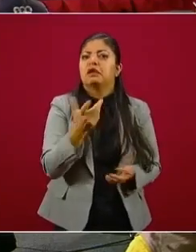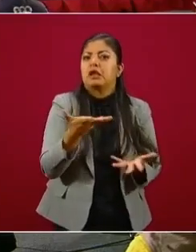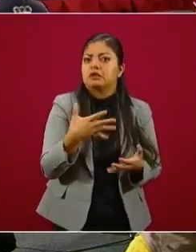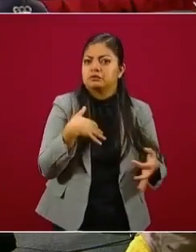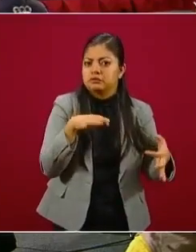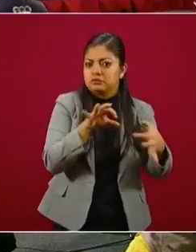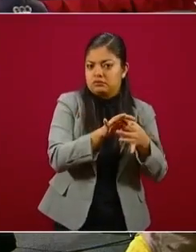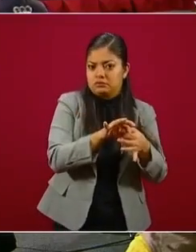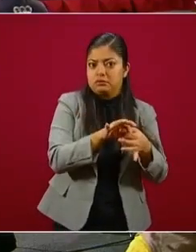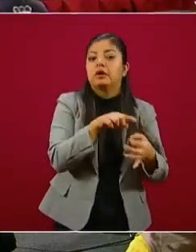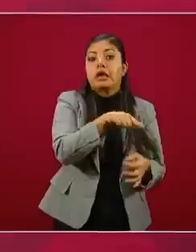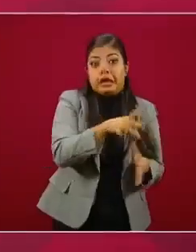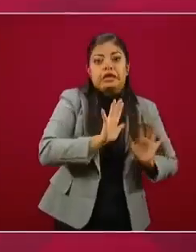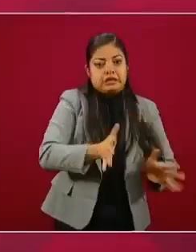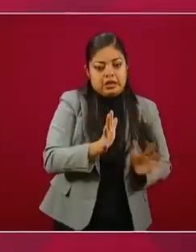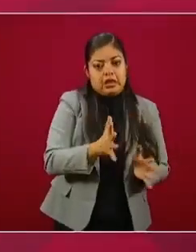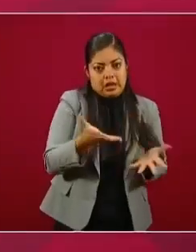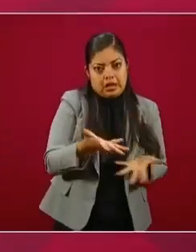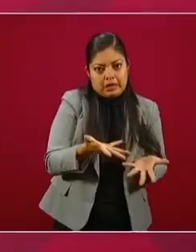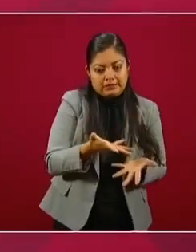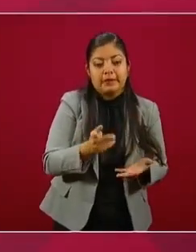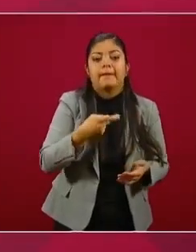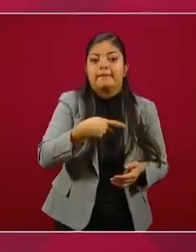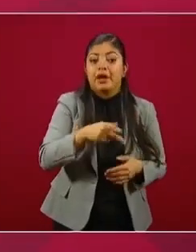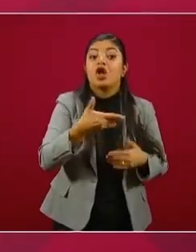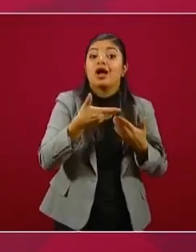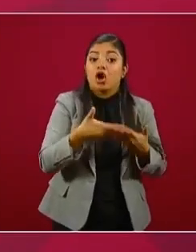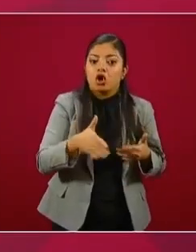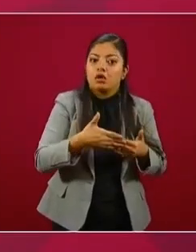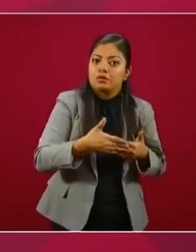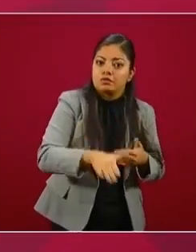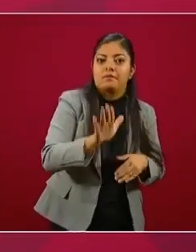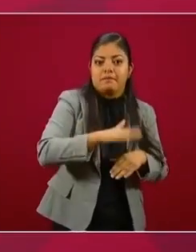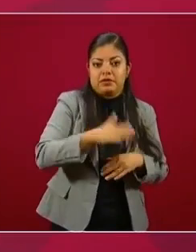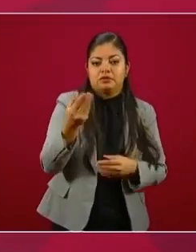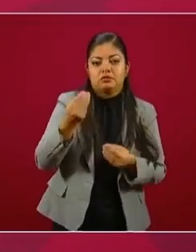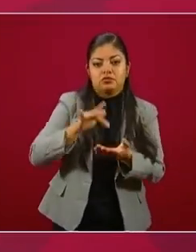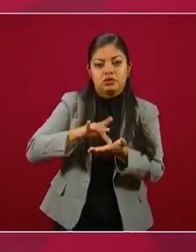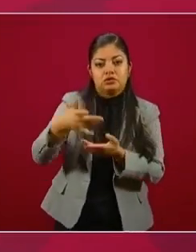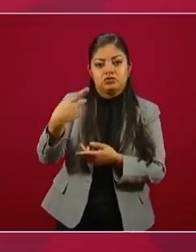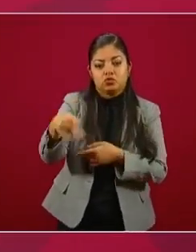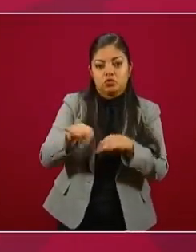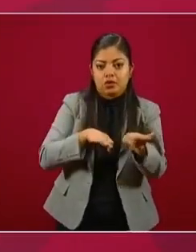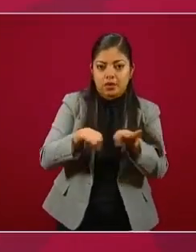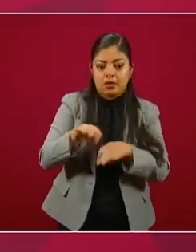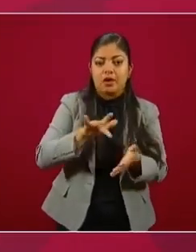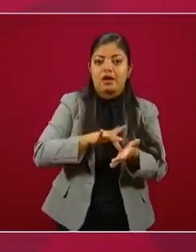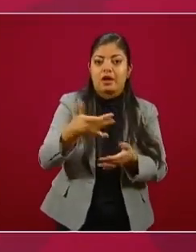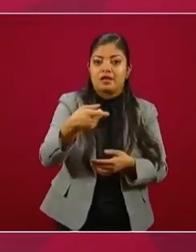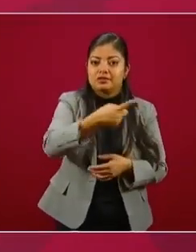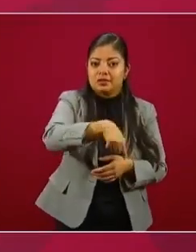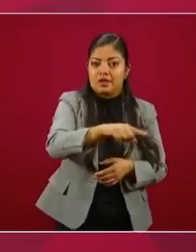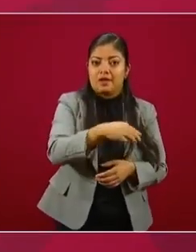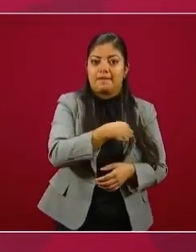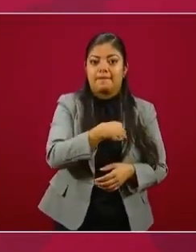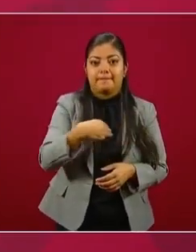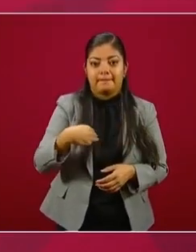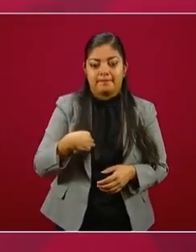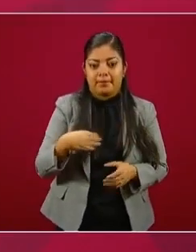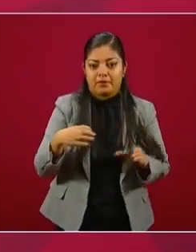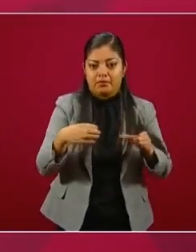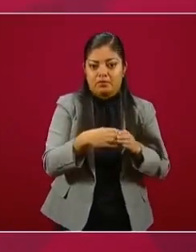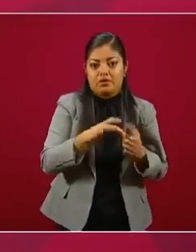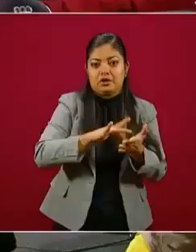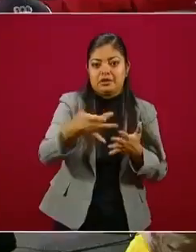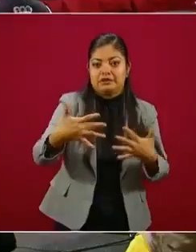está haciendo, pero va a ser a partir de ahora en toda la República Mexicana. Muchas gracias por su trabajo, gracias a los miembros del patronato, muchas gracias,